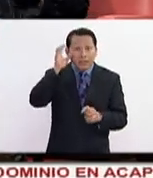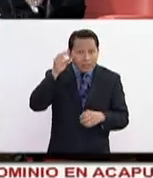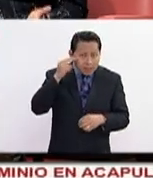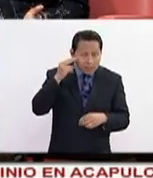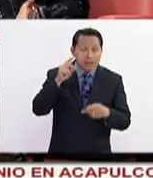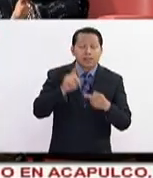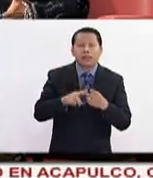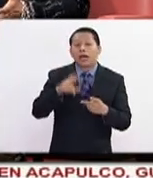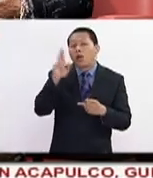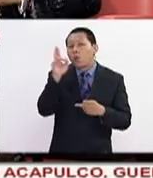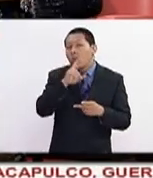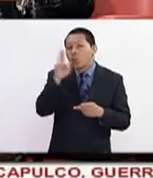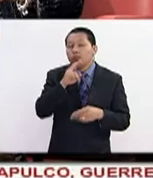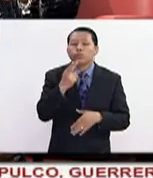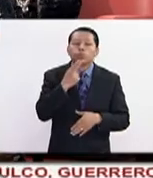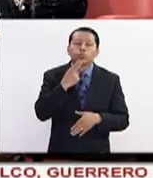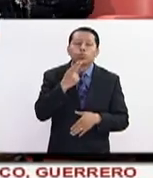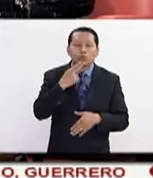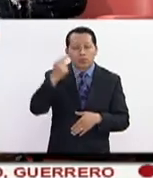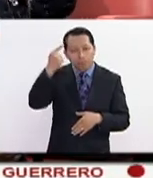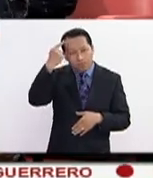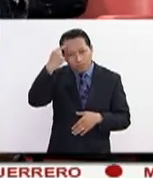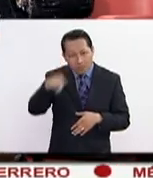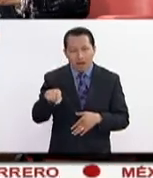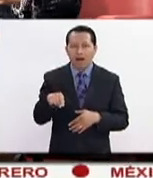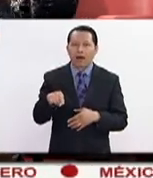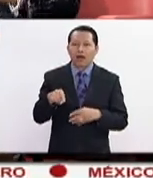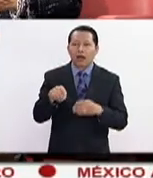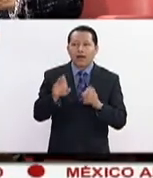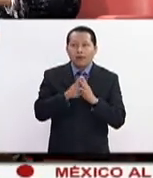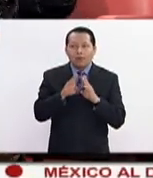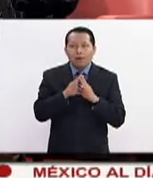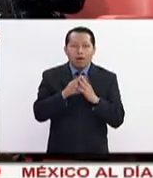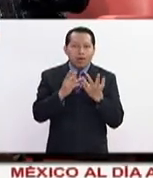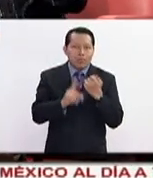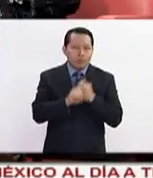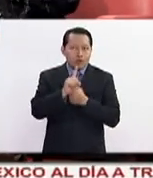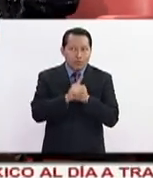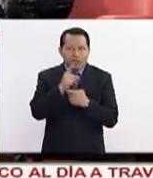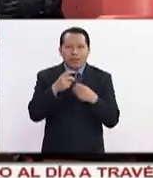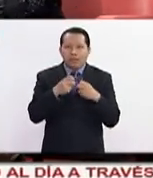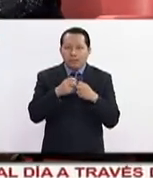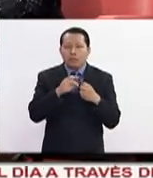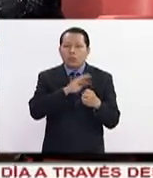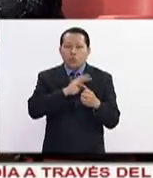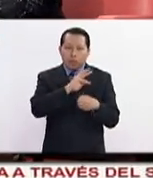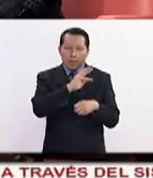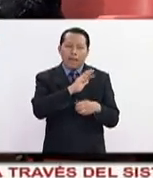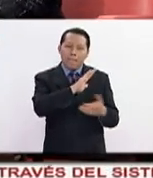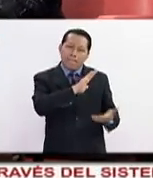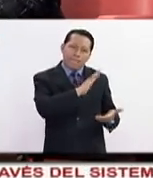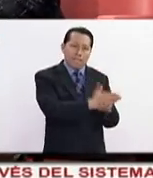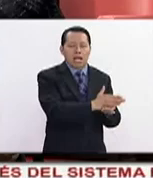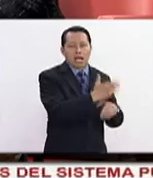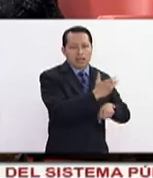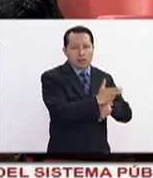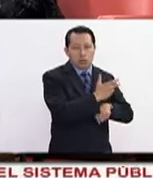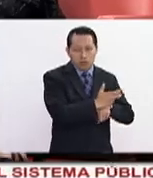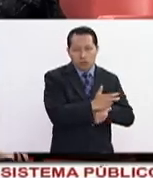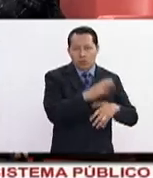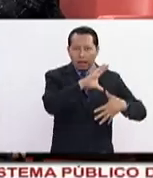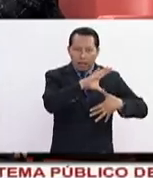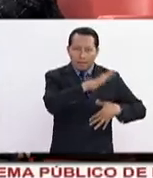o como Rusia para crear un clima de tensión y ponerle un alto, por ejemplo, a Estados Unidos y a